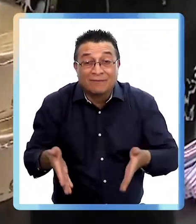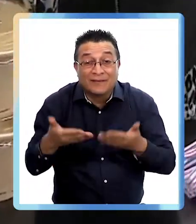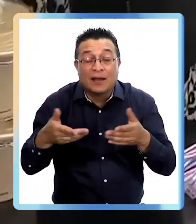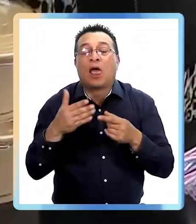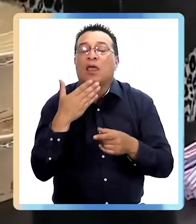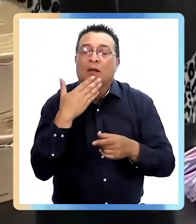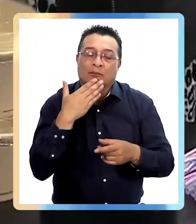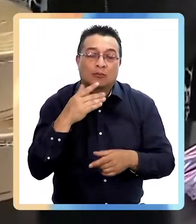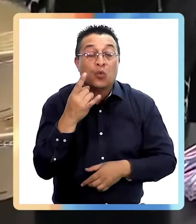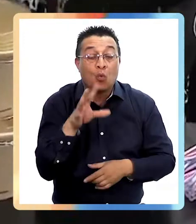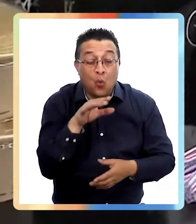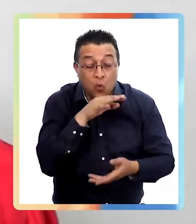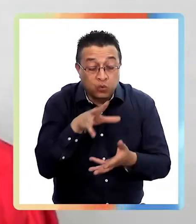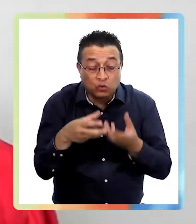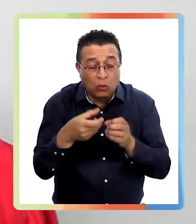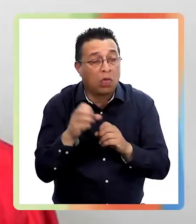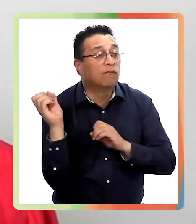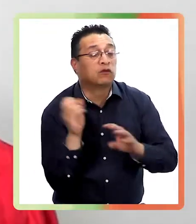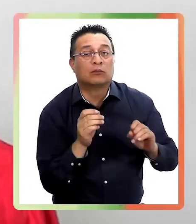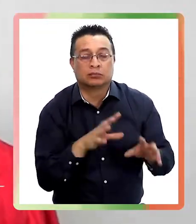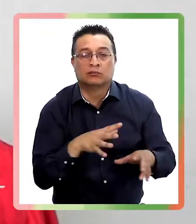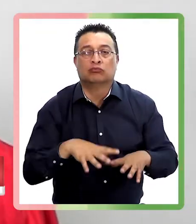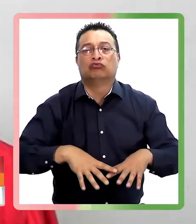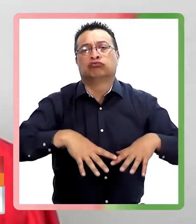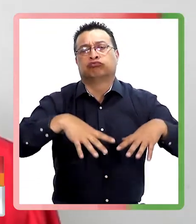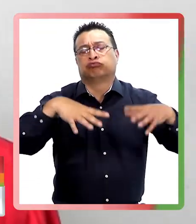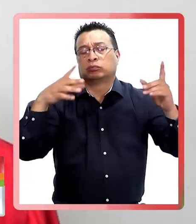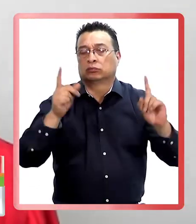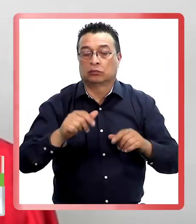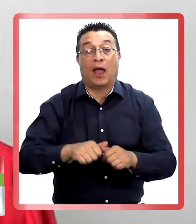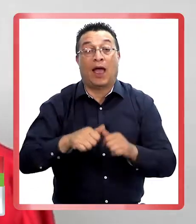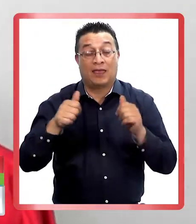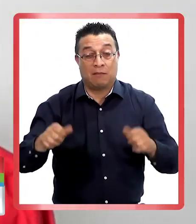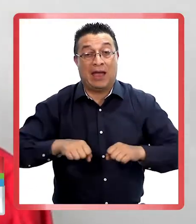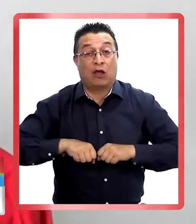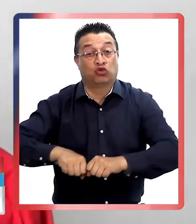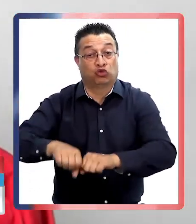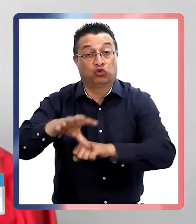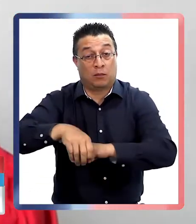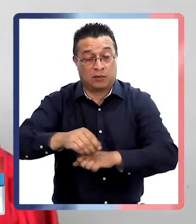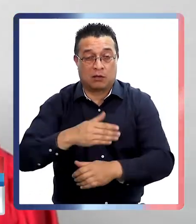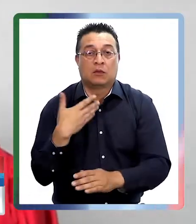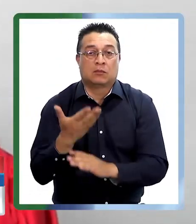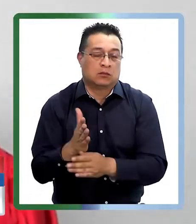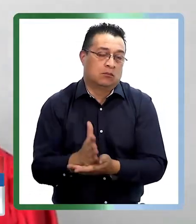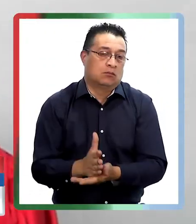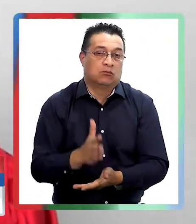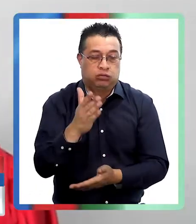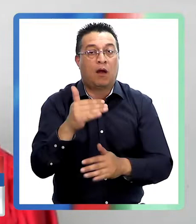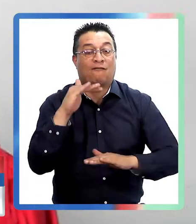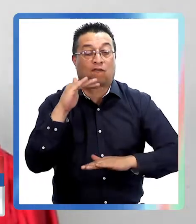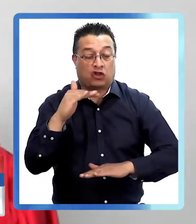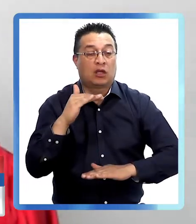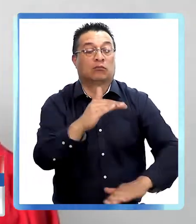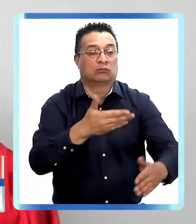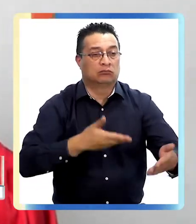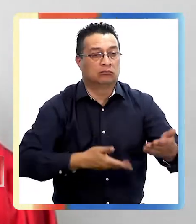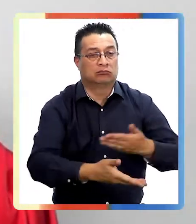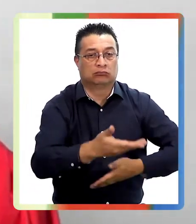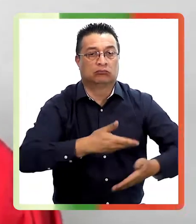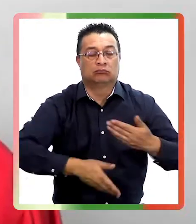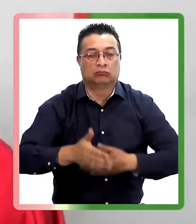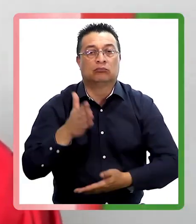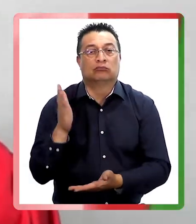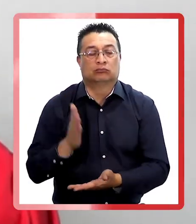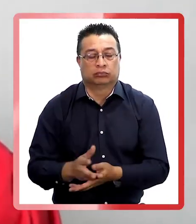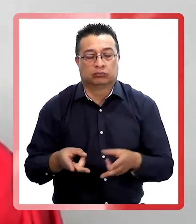de un solo uso. Además, en los supermercados se van a exigir los envases retornables para que